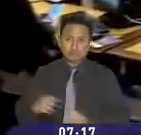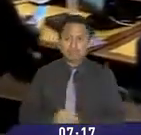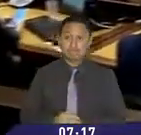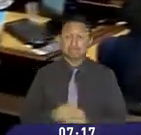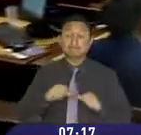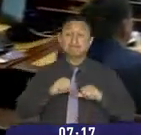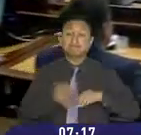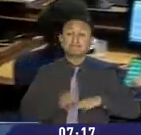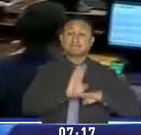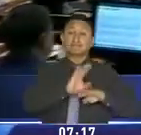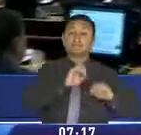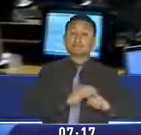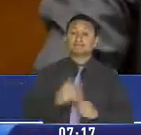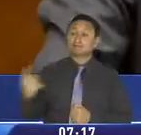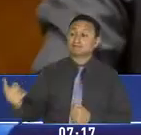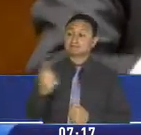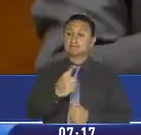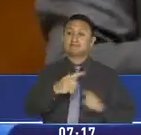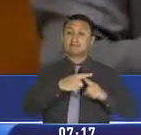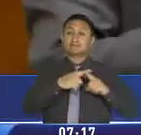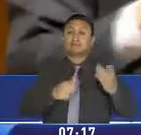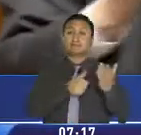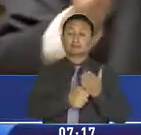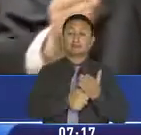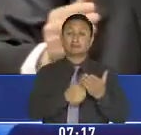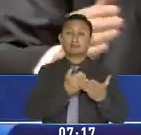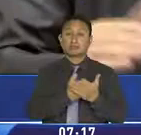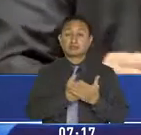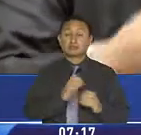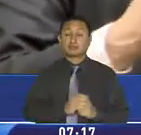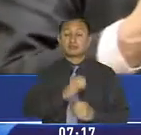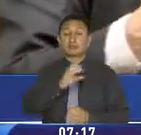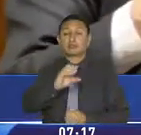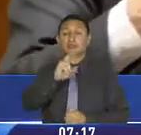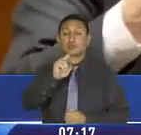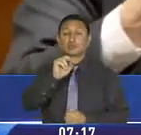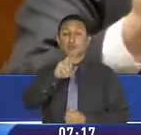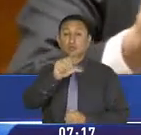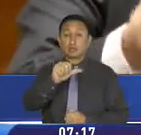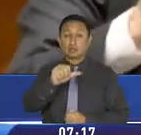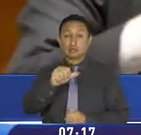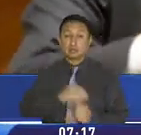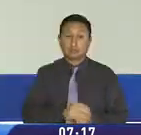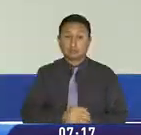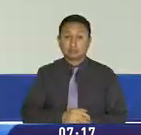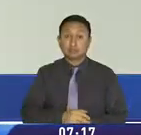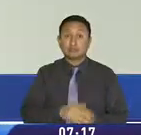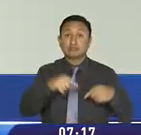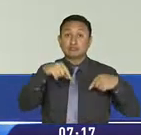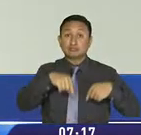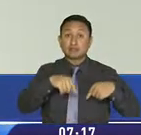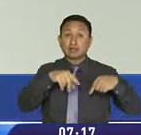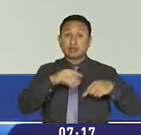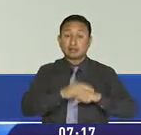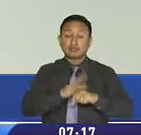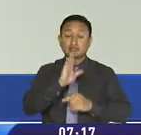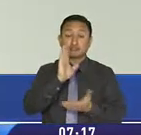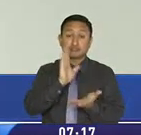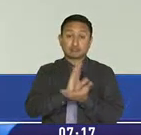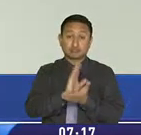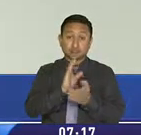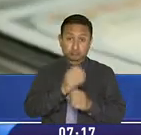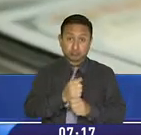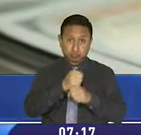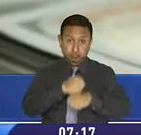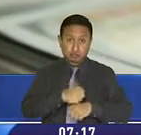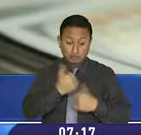también recibió la comparecencia del exministro de Economía, Simón Cueva, mismo que indicó que en lo que respecta al Seguro Social hasta la